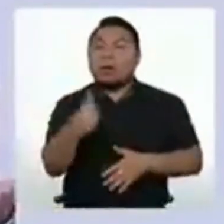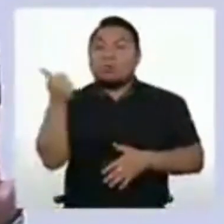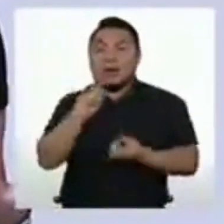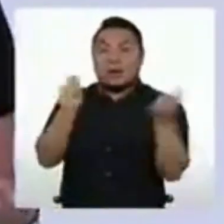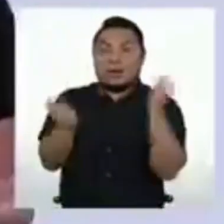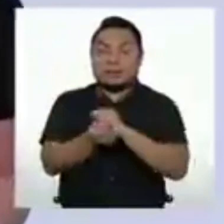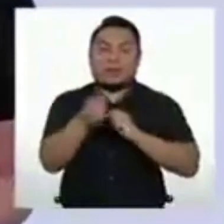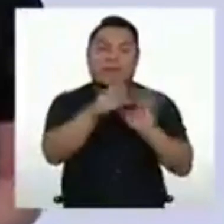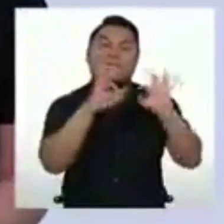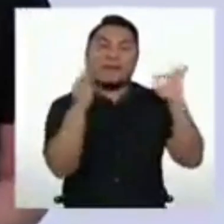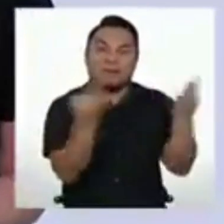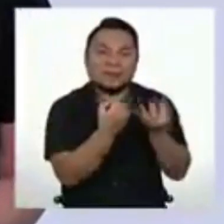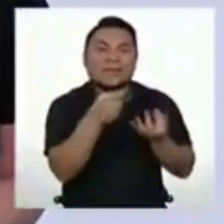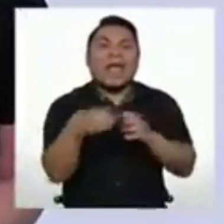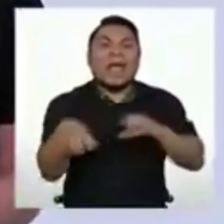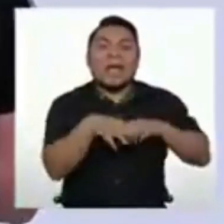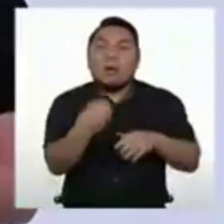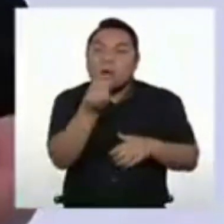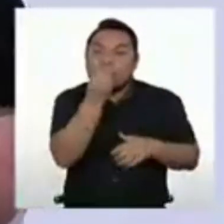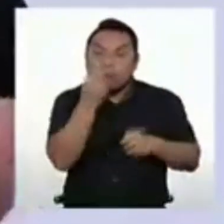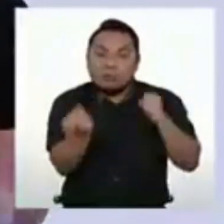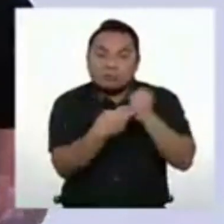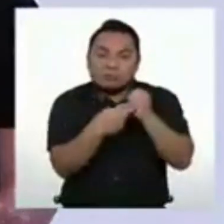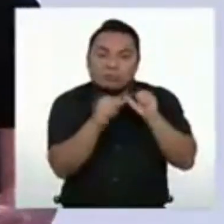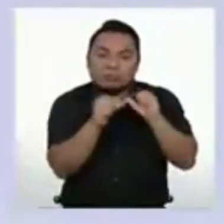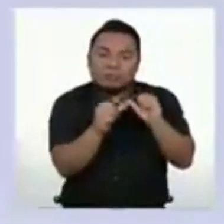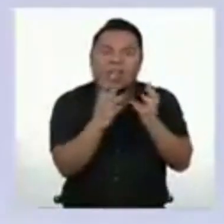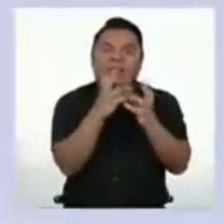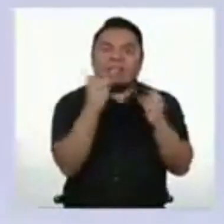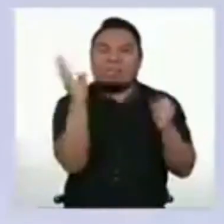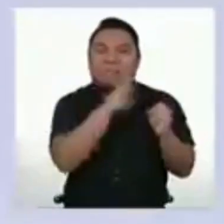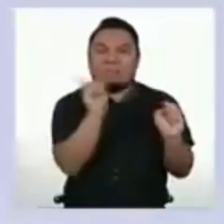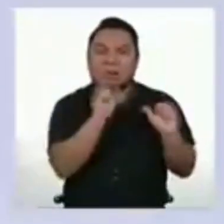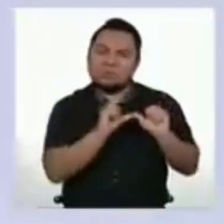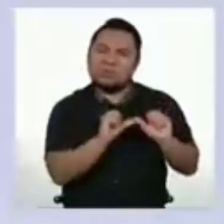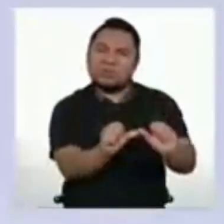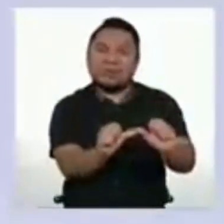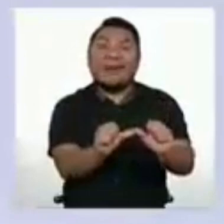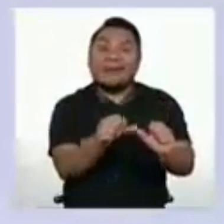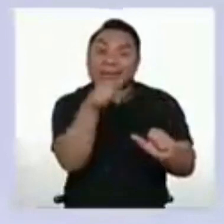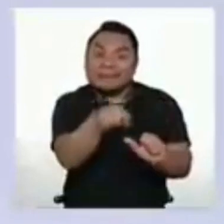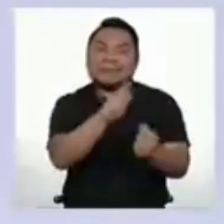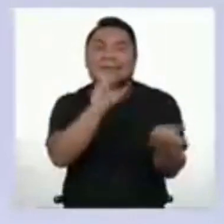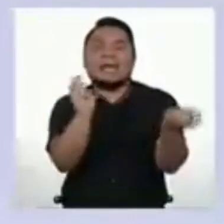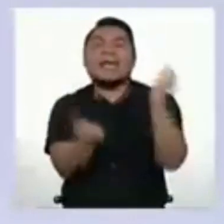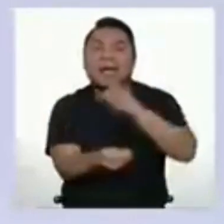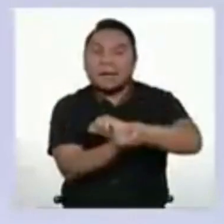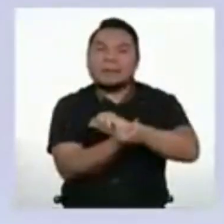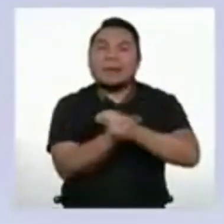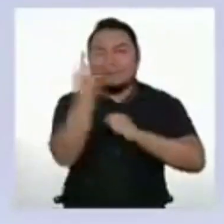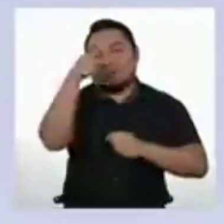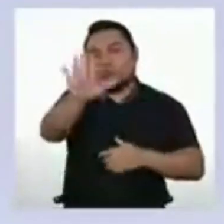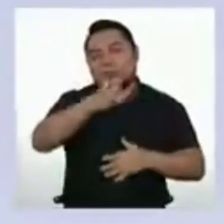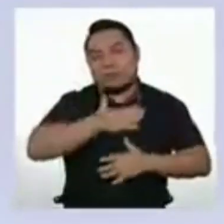en que las familias logran que los alimentos se conserven por más tiempo sin malograrse. Todos sabemos que estos cambios son para nuestro